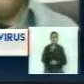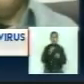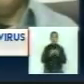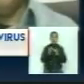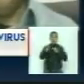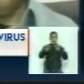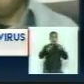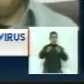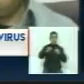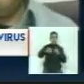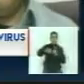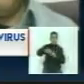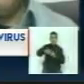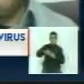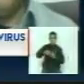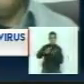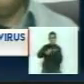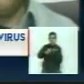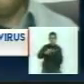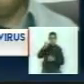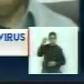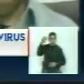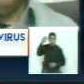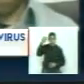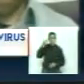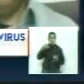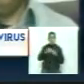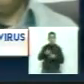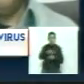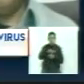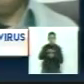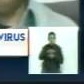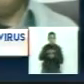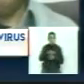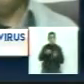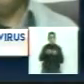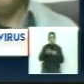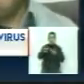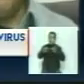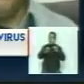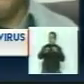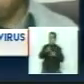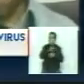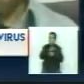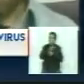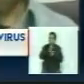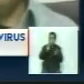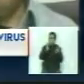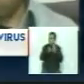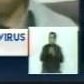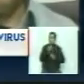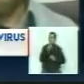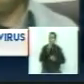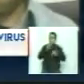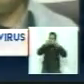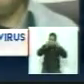capital a través de una reunión con el alcalde y el consejo, advertimos que el cambio de semáforo se debía dar cuando se